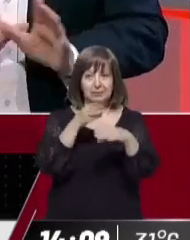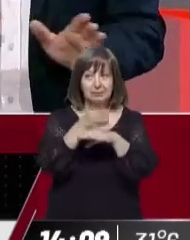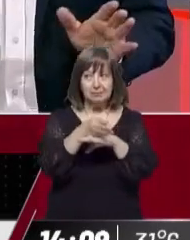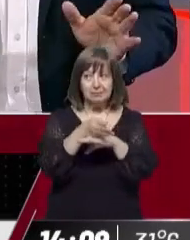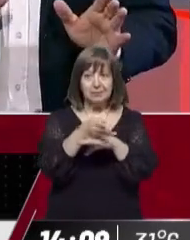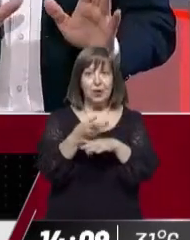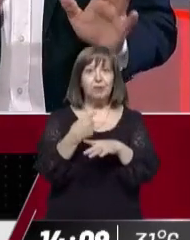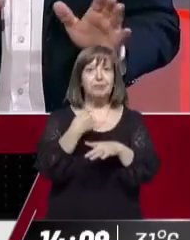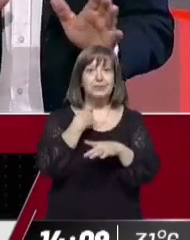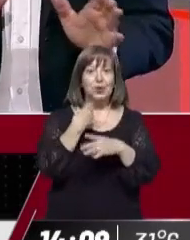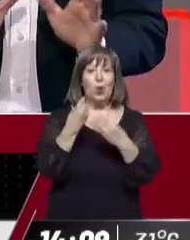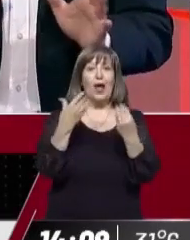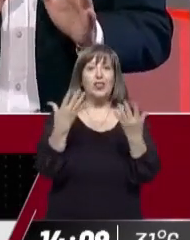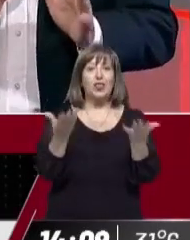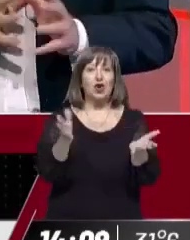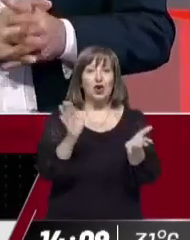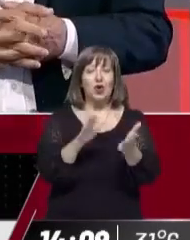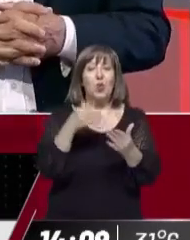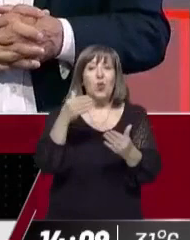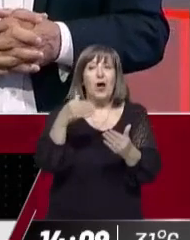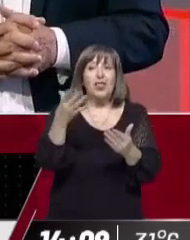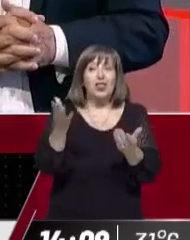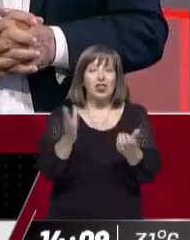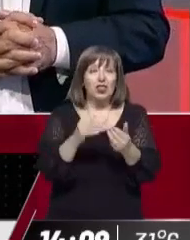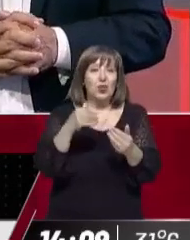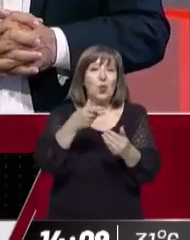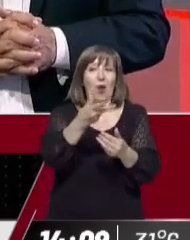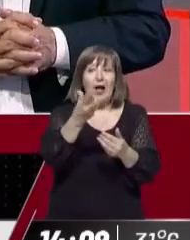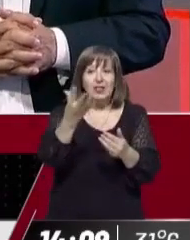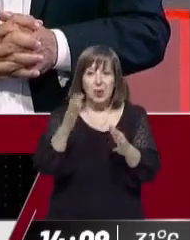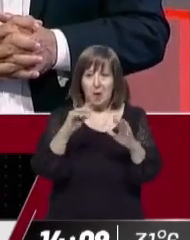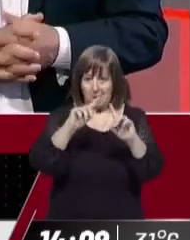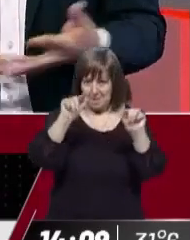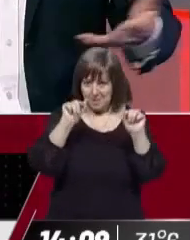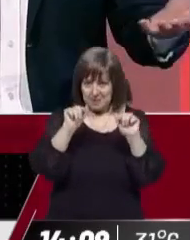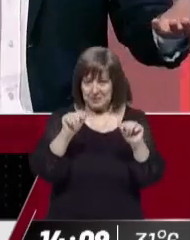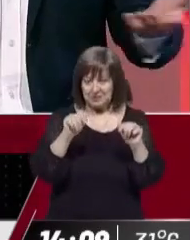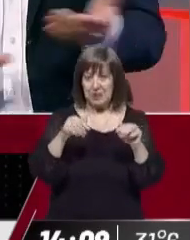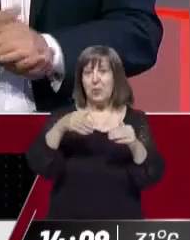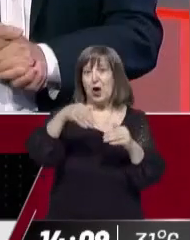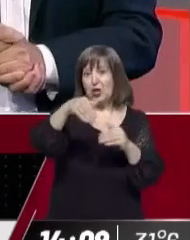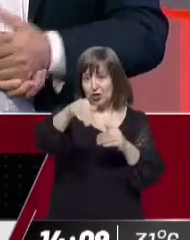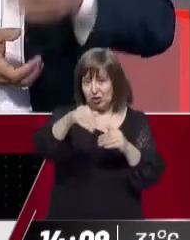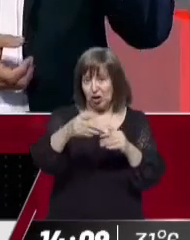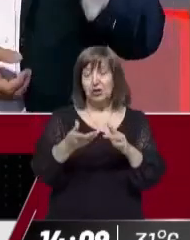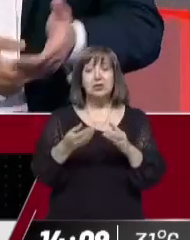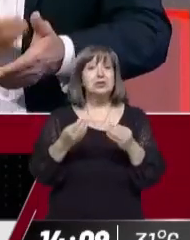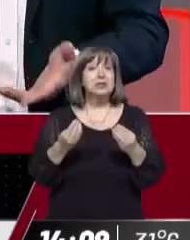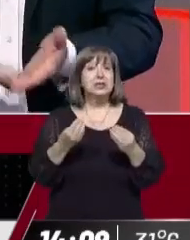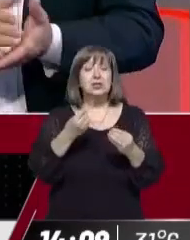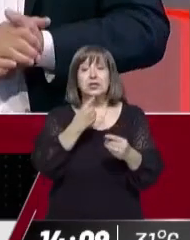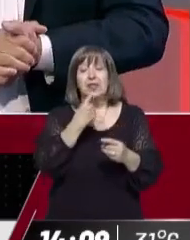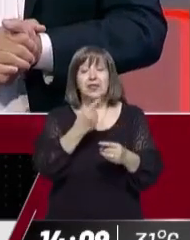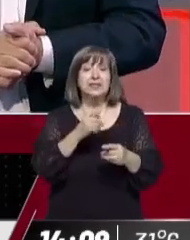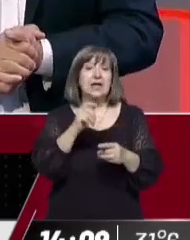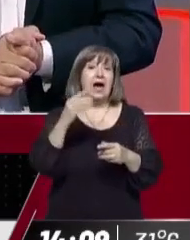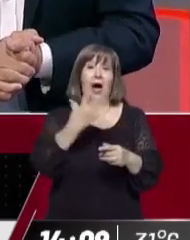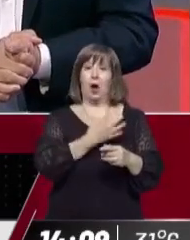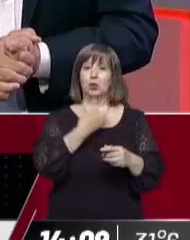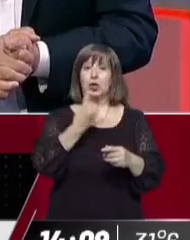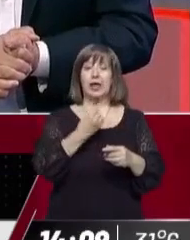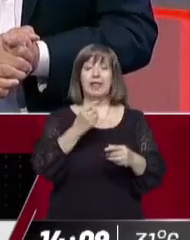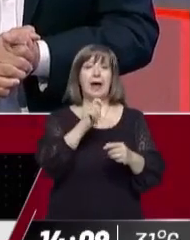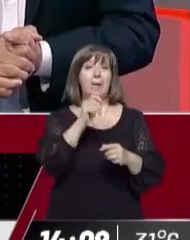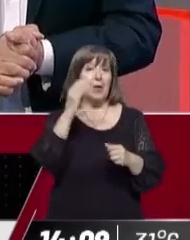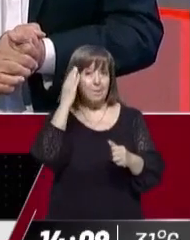nuevo. Bueno, ¿hasta cuándo? Es una situación realmente delicada. Por eso las mismas autoridades dicen marzo-abril